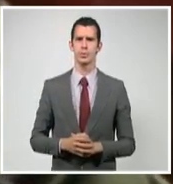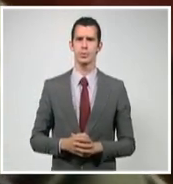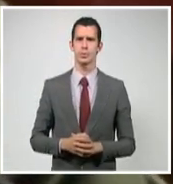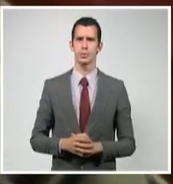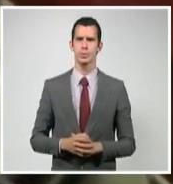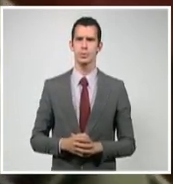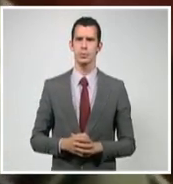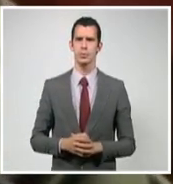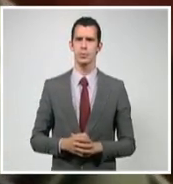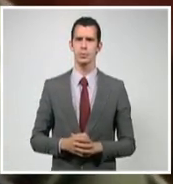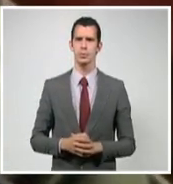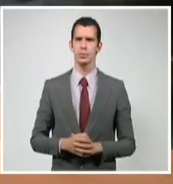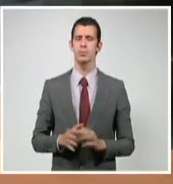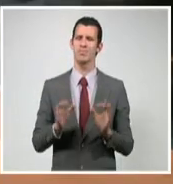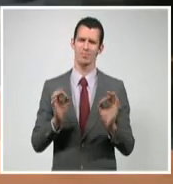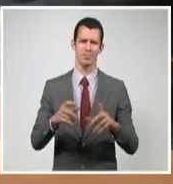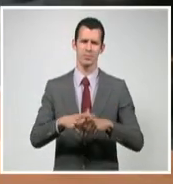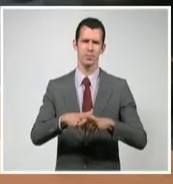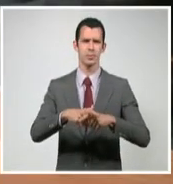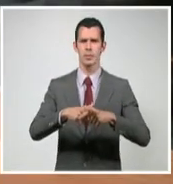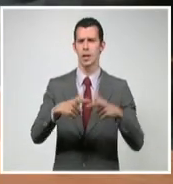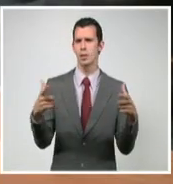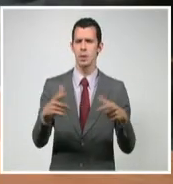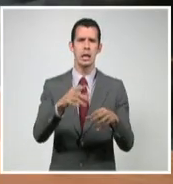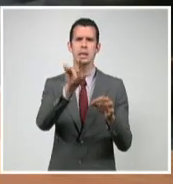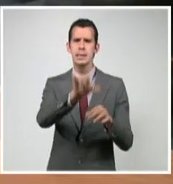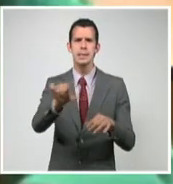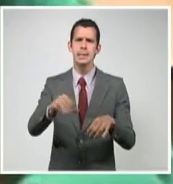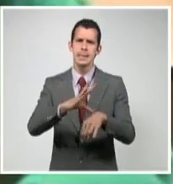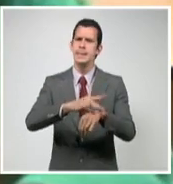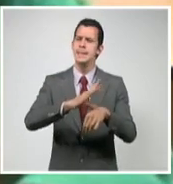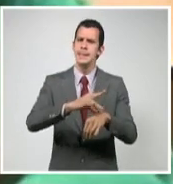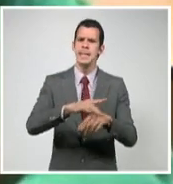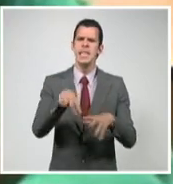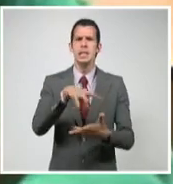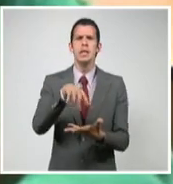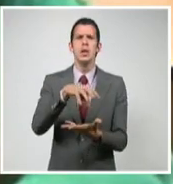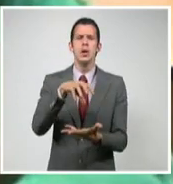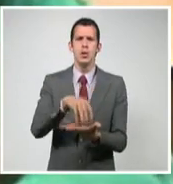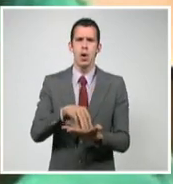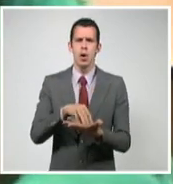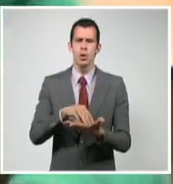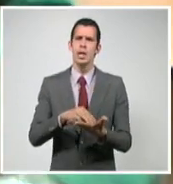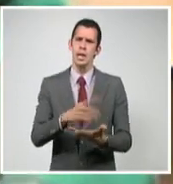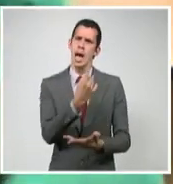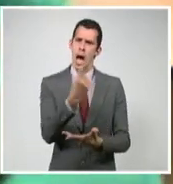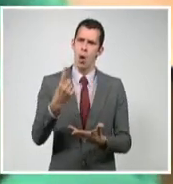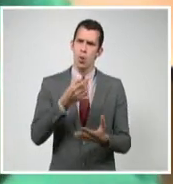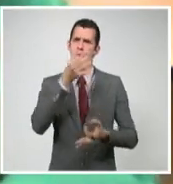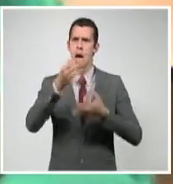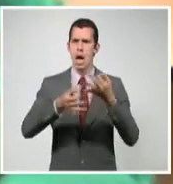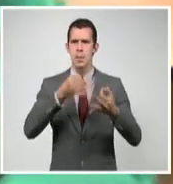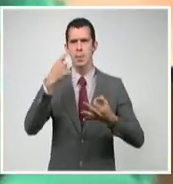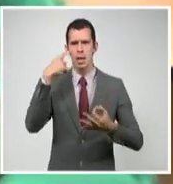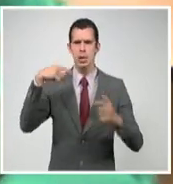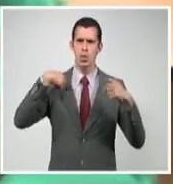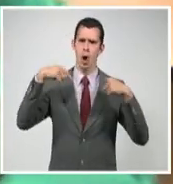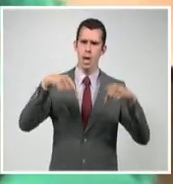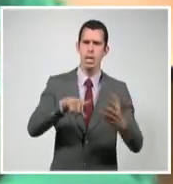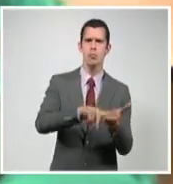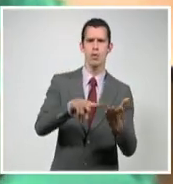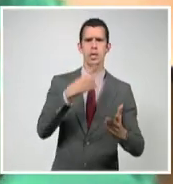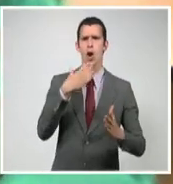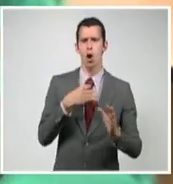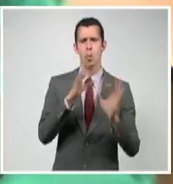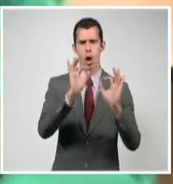cantidad de confirmados en la jornada se refirieron a la situación de la enfermedad en sus territorios y las acciones que allí se implementan para